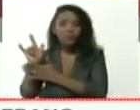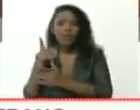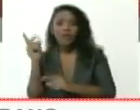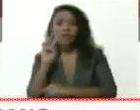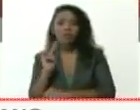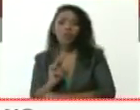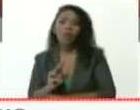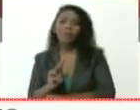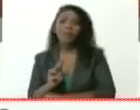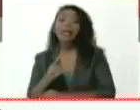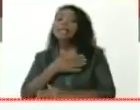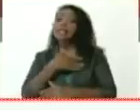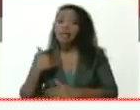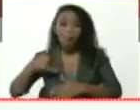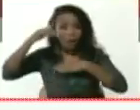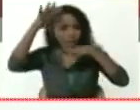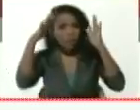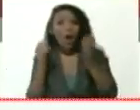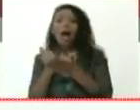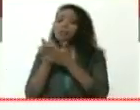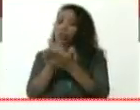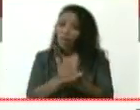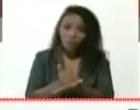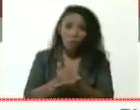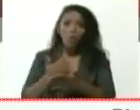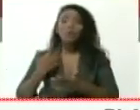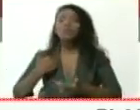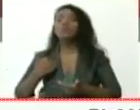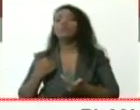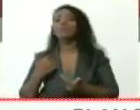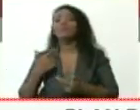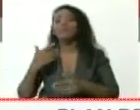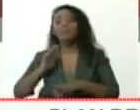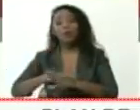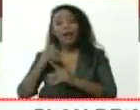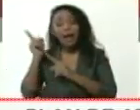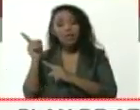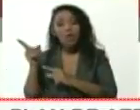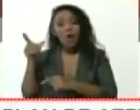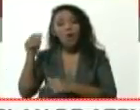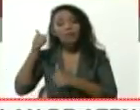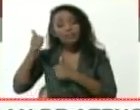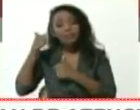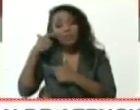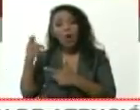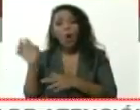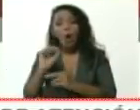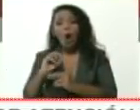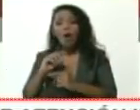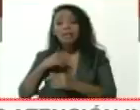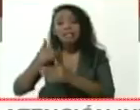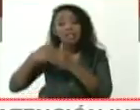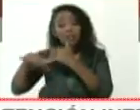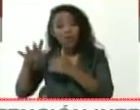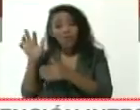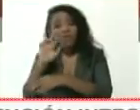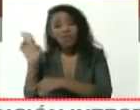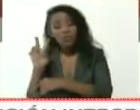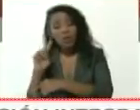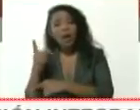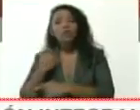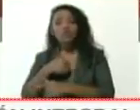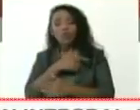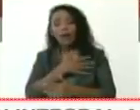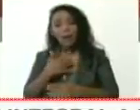queremos atenderlos y queremos ayudarlos para que donde estén estén bien o se regresen a Venezuela. Hay regreso,